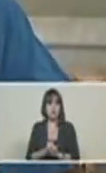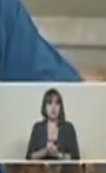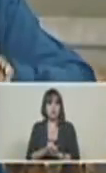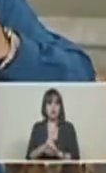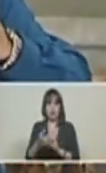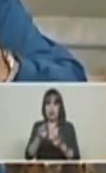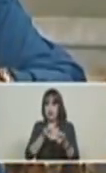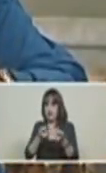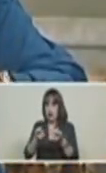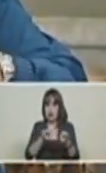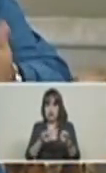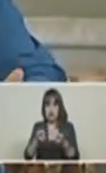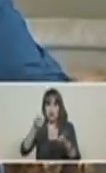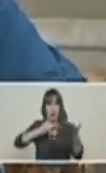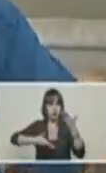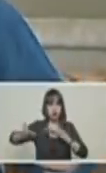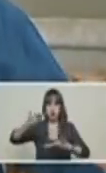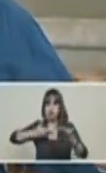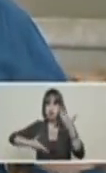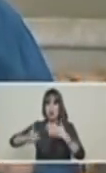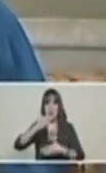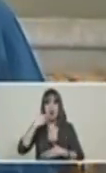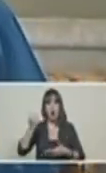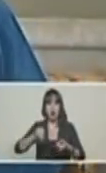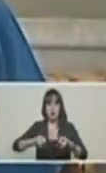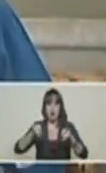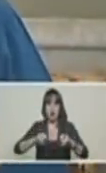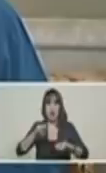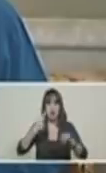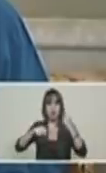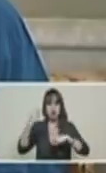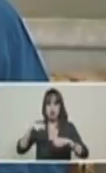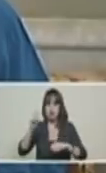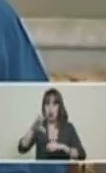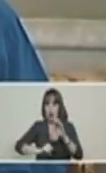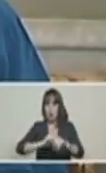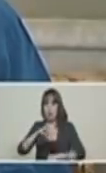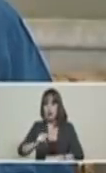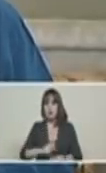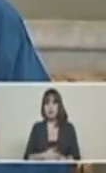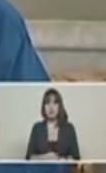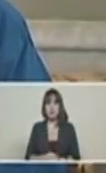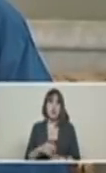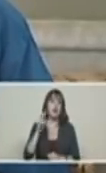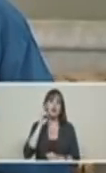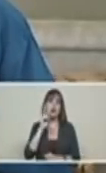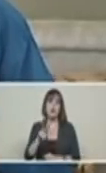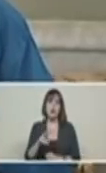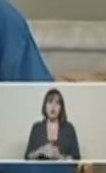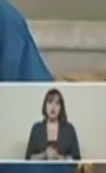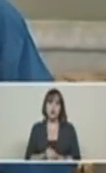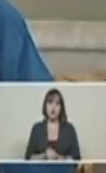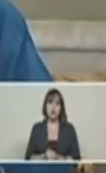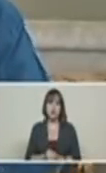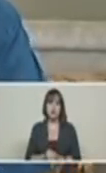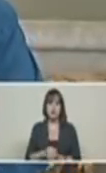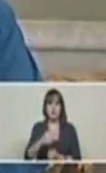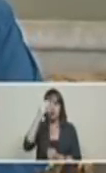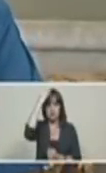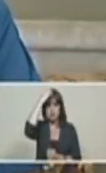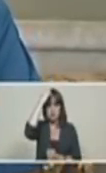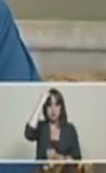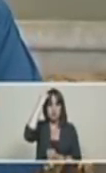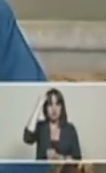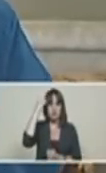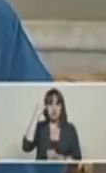flexible, fluctuante y de mercado. Ahí lo hemos visto. Tengo aquí alguna